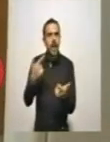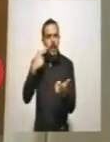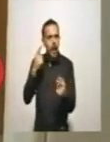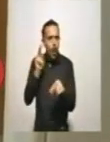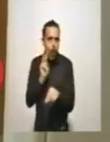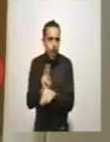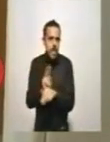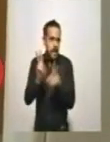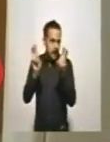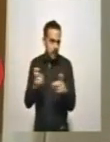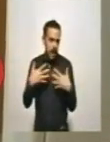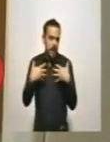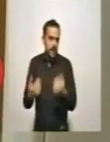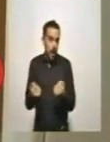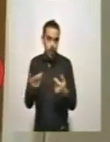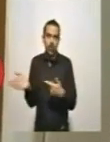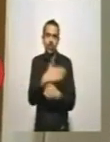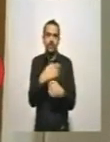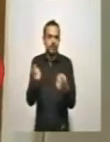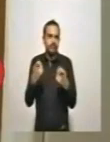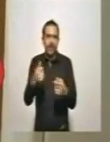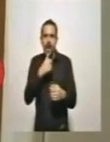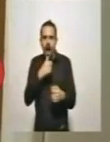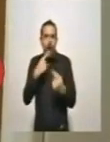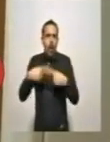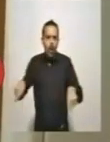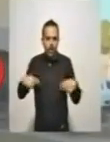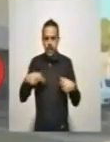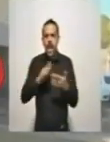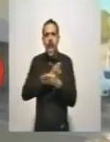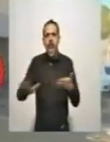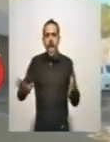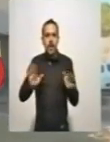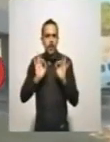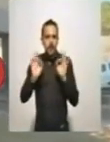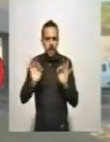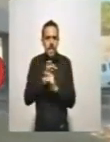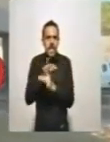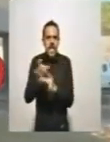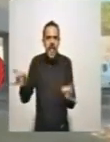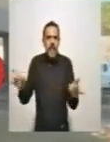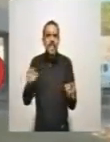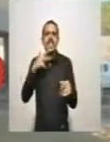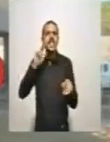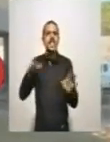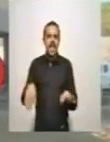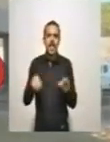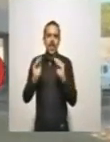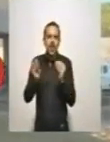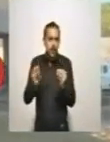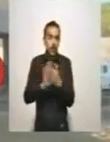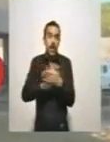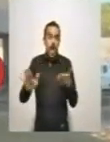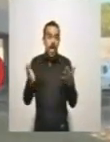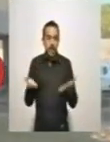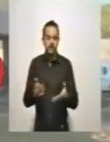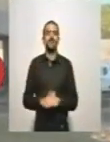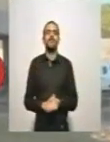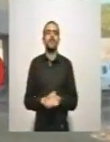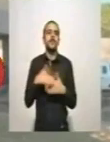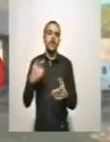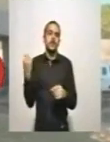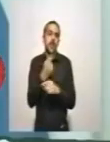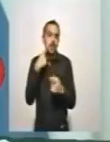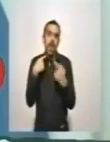y poder llegar a la población de forma equitativa y poder lograr que todos accedan a los